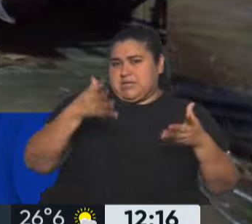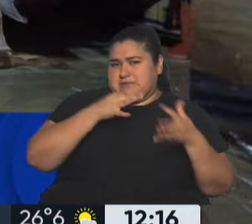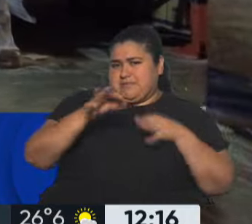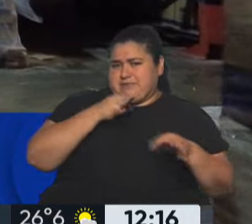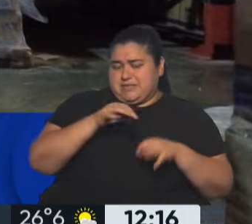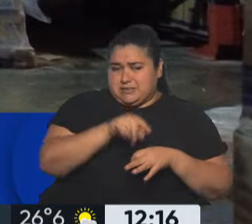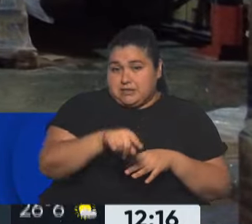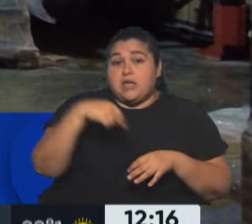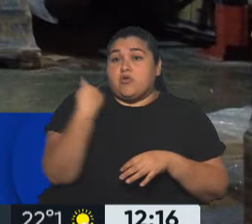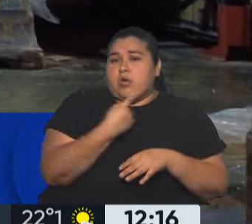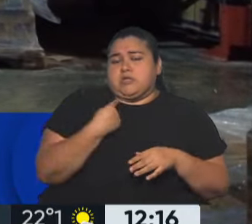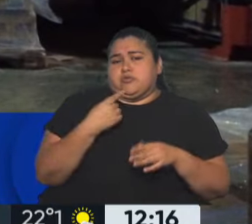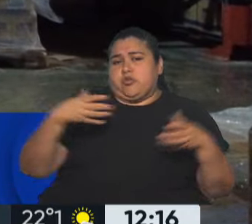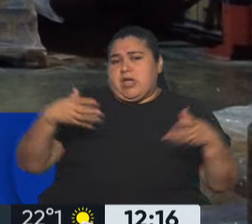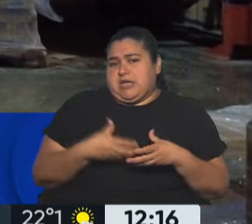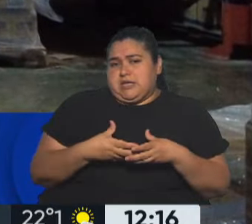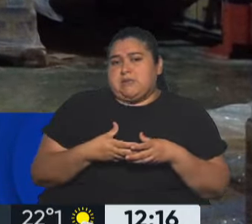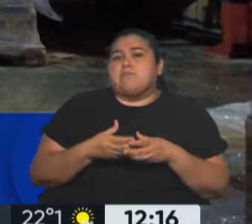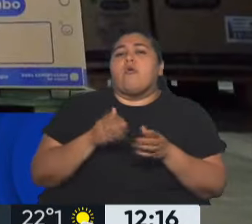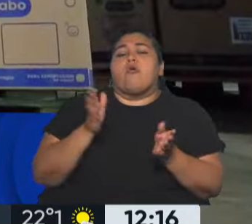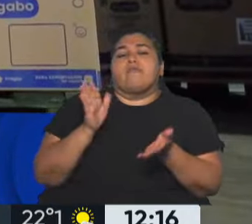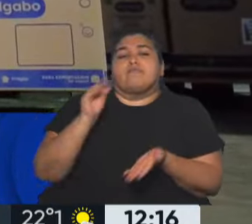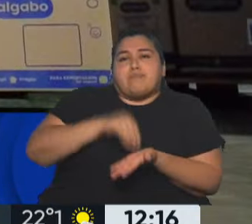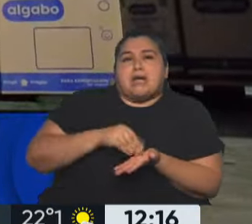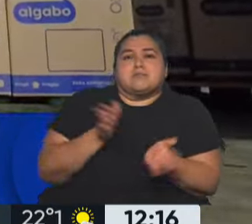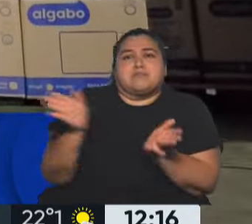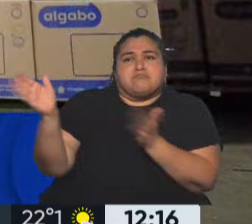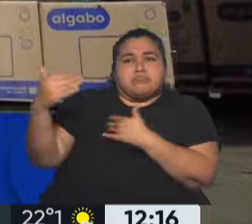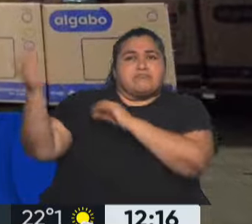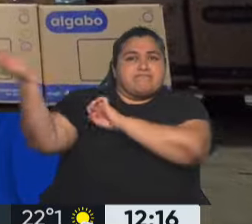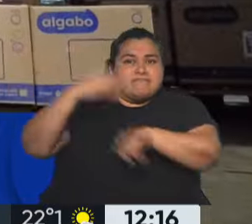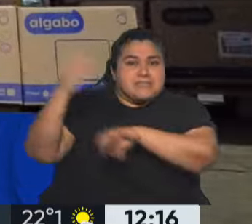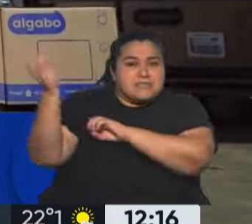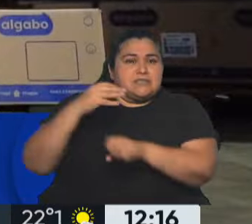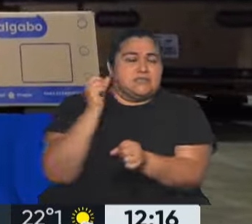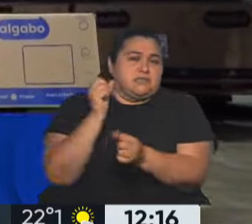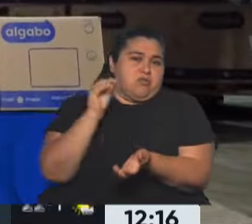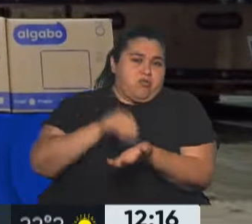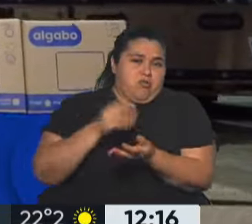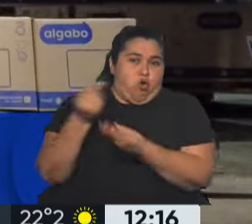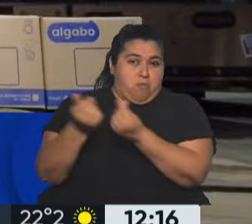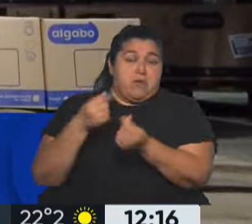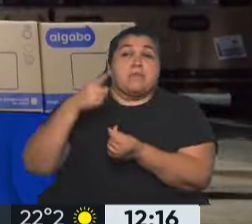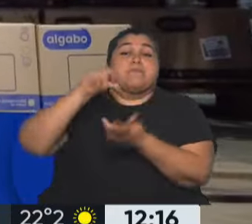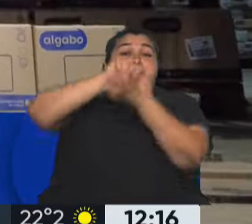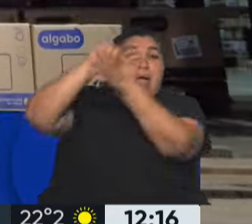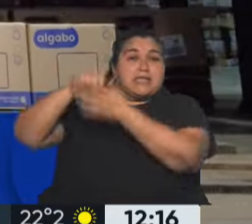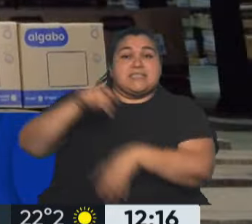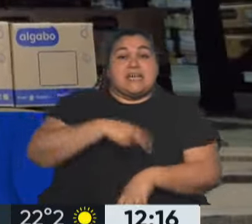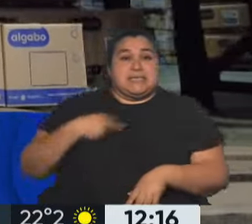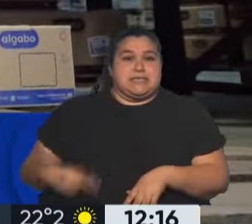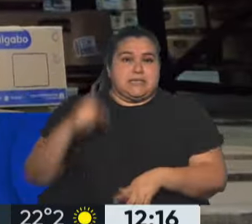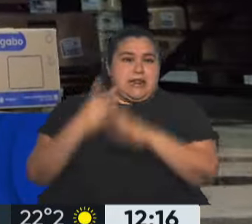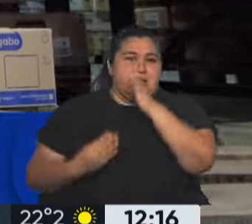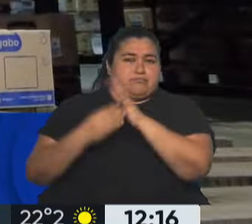equipo accionó compra de contenedores, pero la realidad es que traer un contenedor, en este caso de los países asiáticos, siendo China